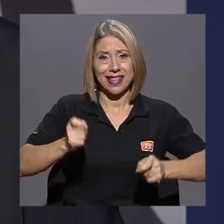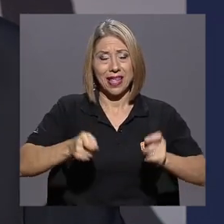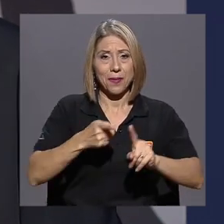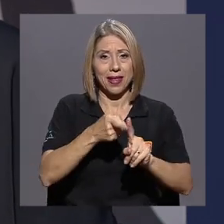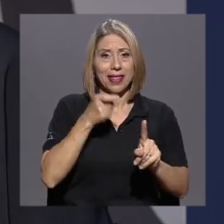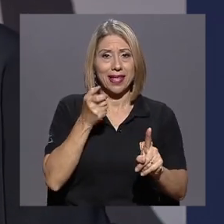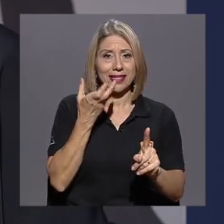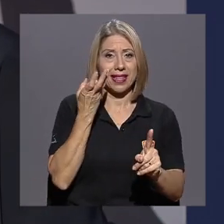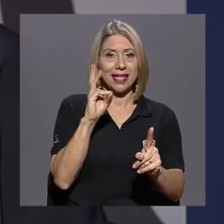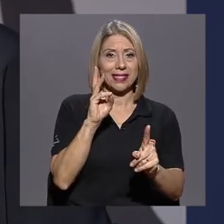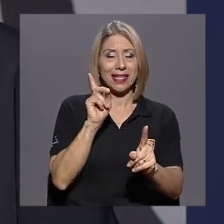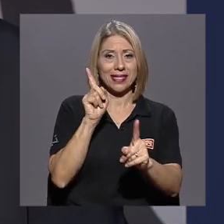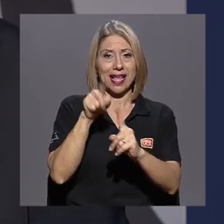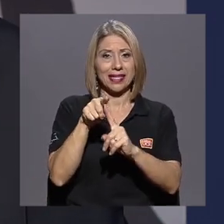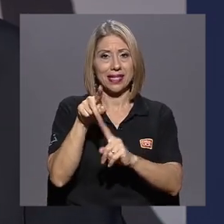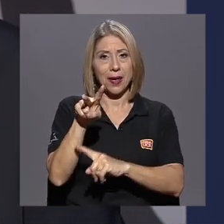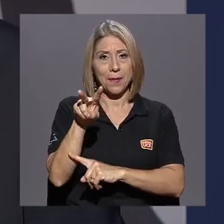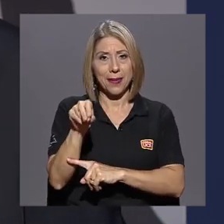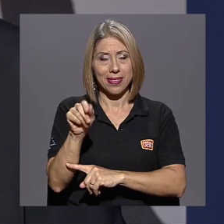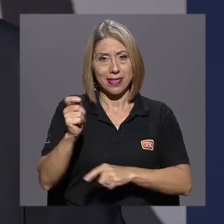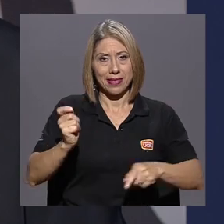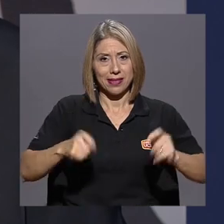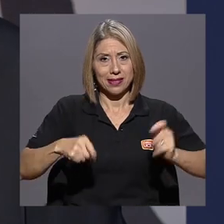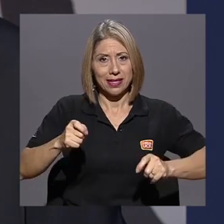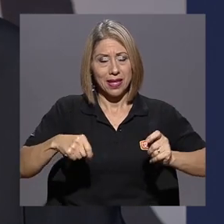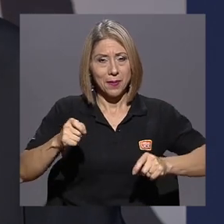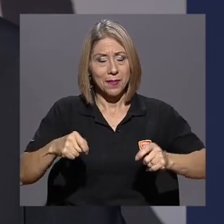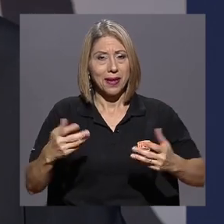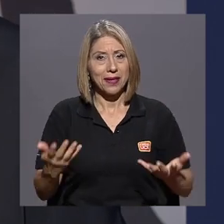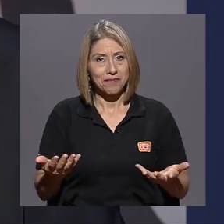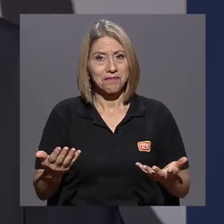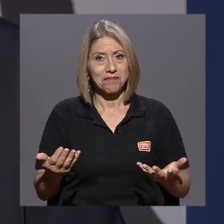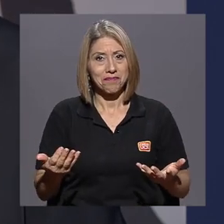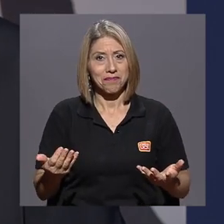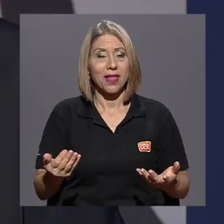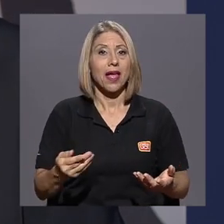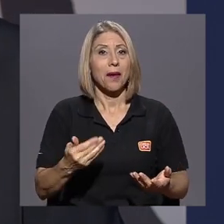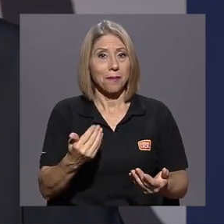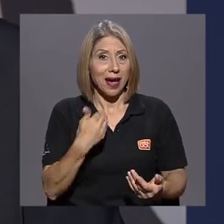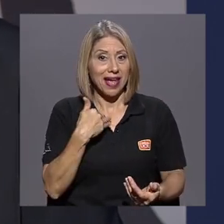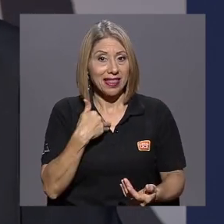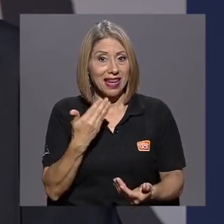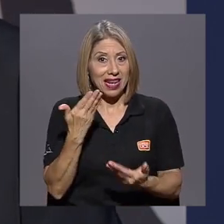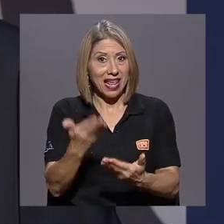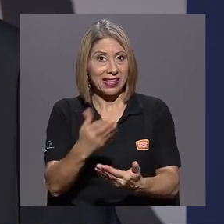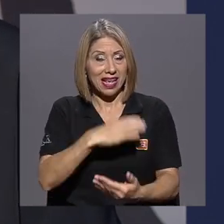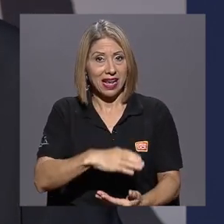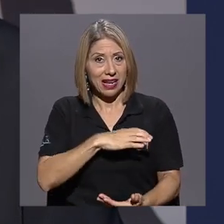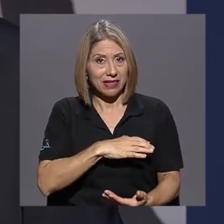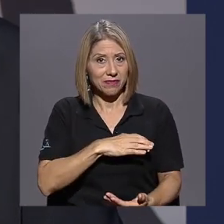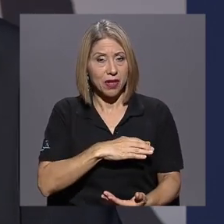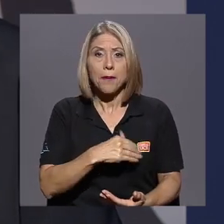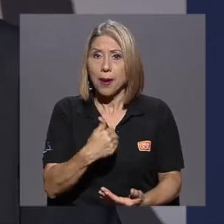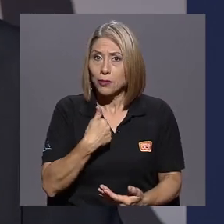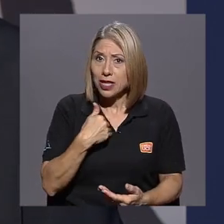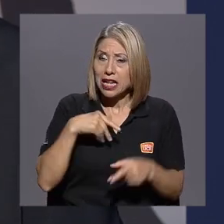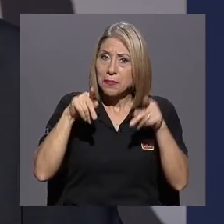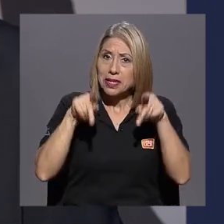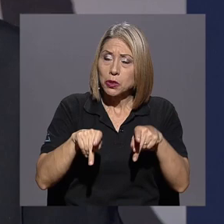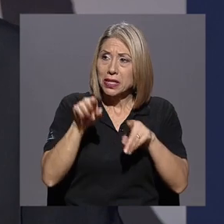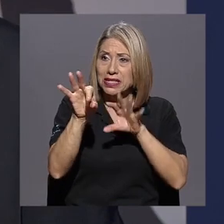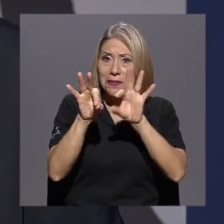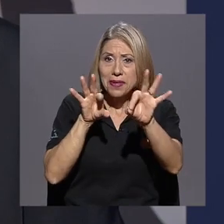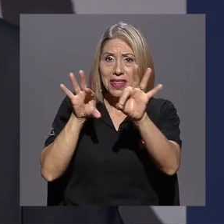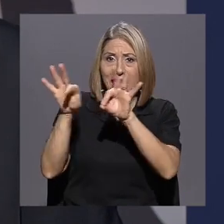del 16 al 20 de septiembre, van a tener este carácter, porque vamos a tener invitadas de